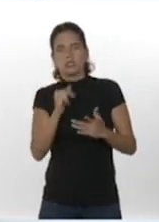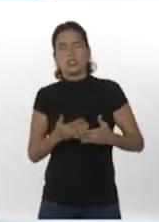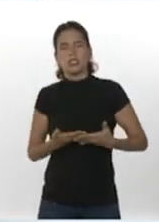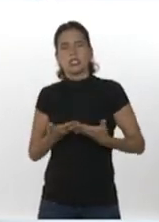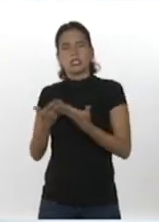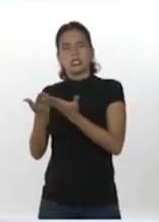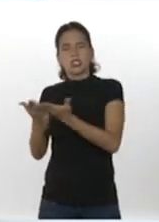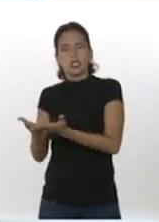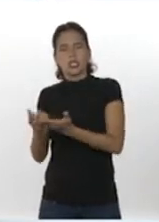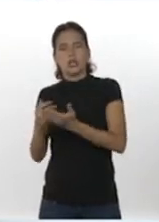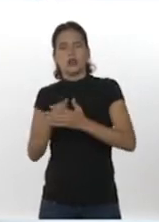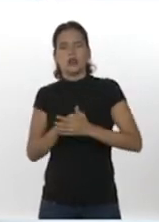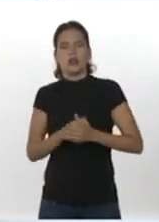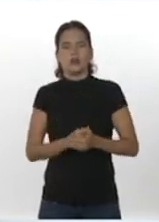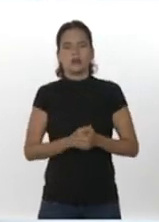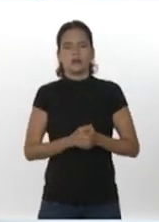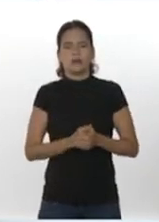a